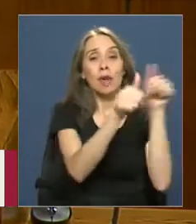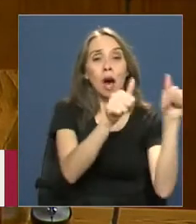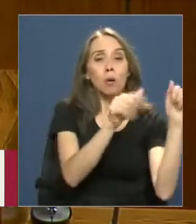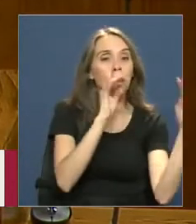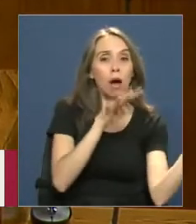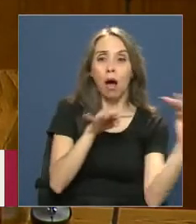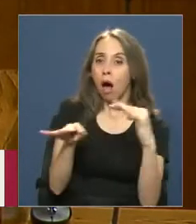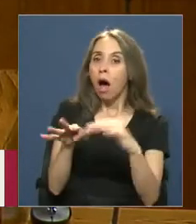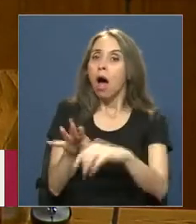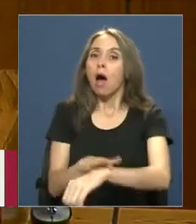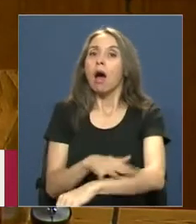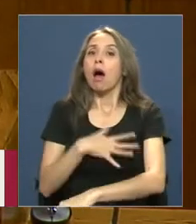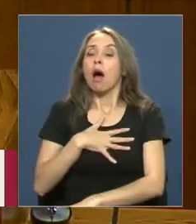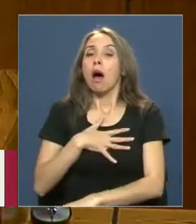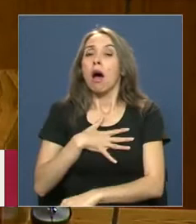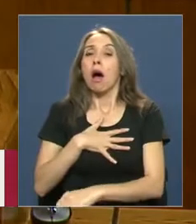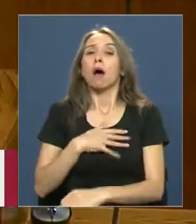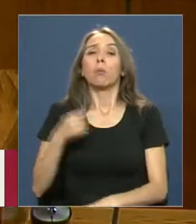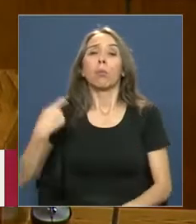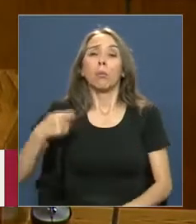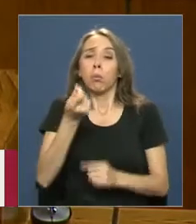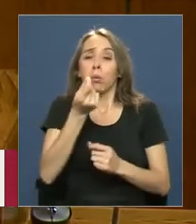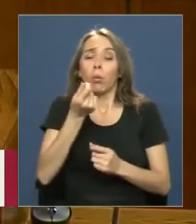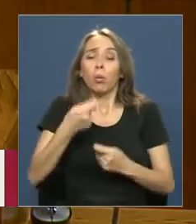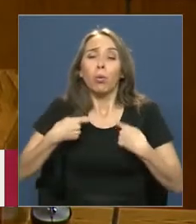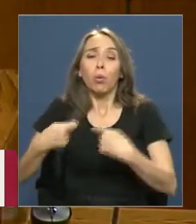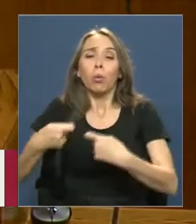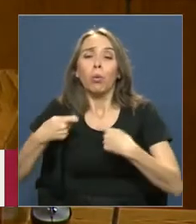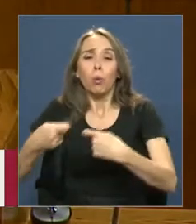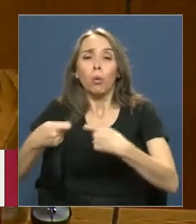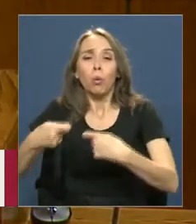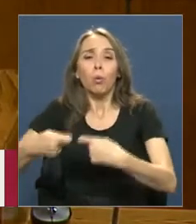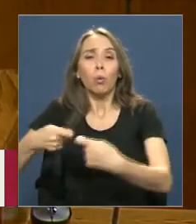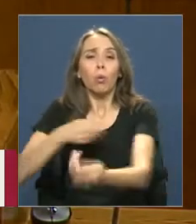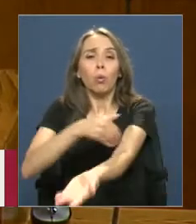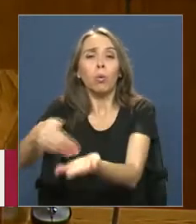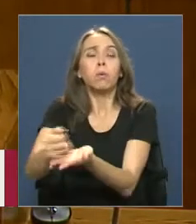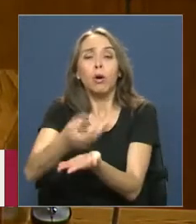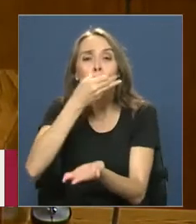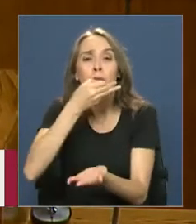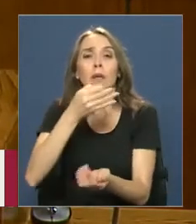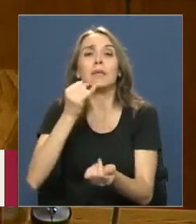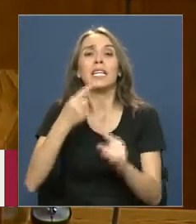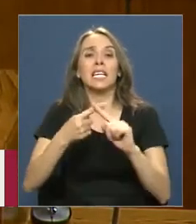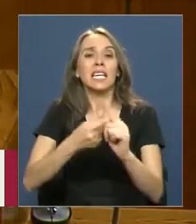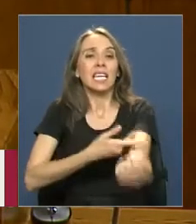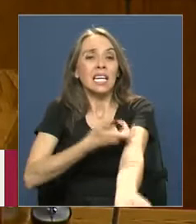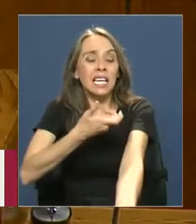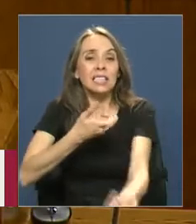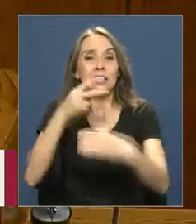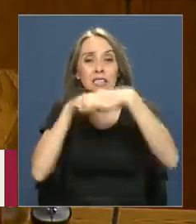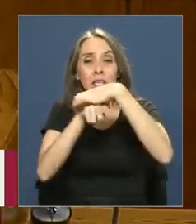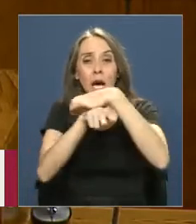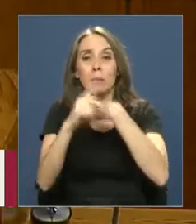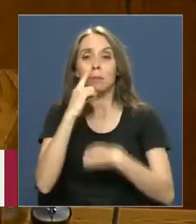autoridades frente al elevado costo que significa su tratamiento y el acceso a exámenes para la detección de estas